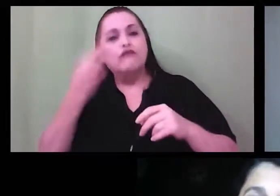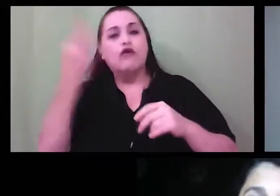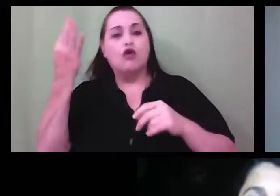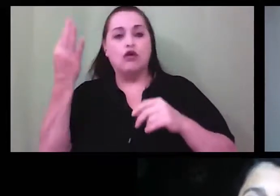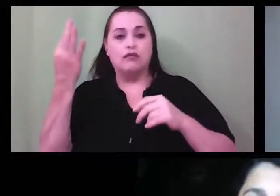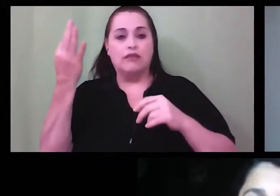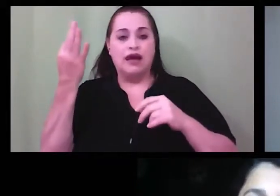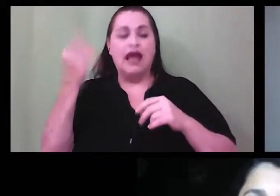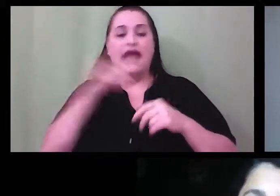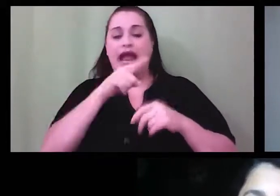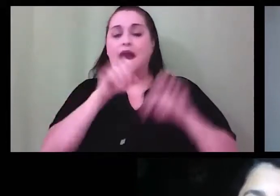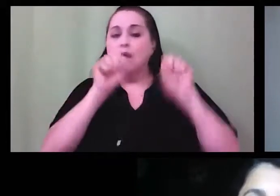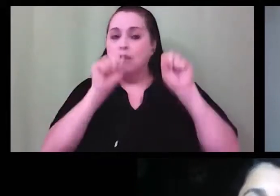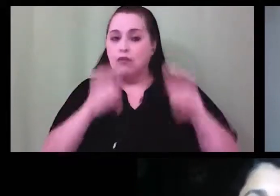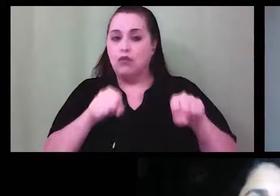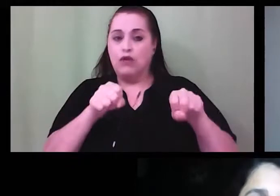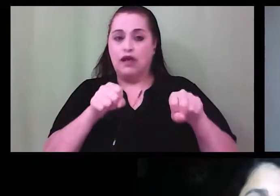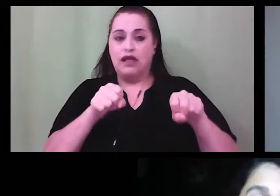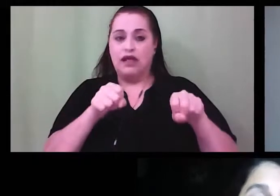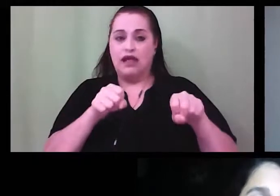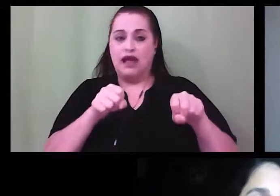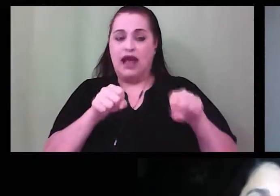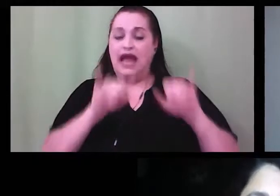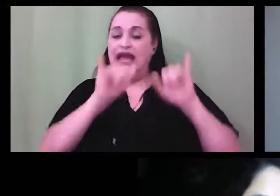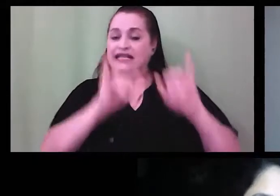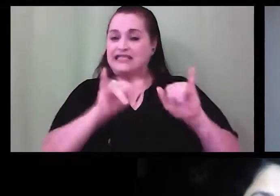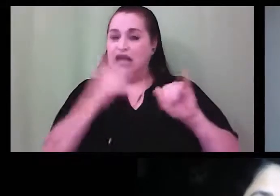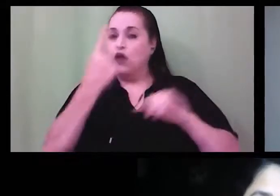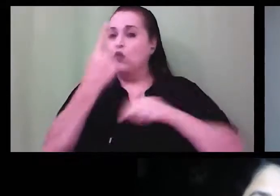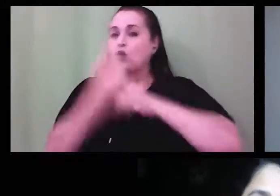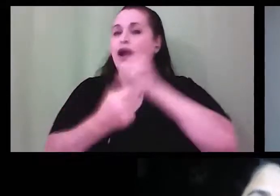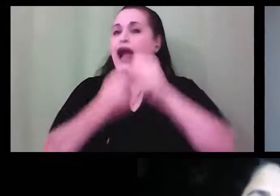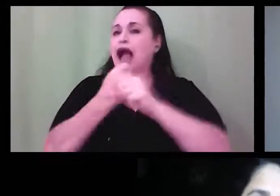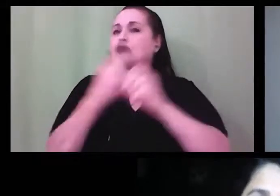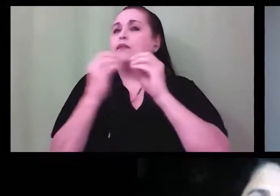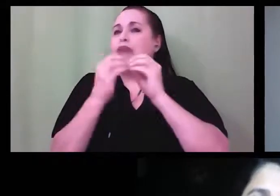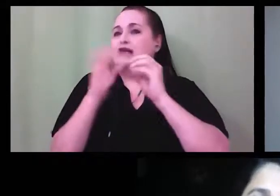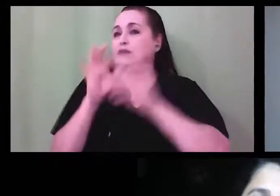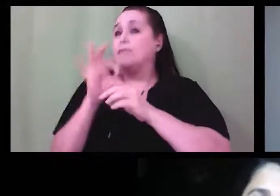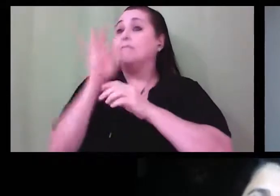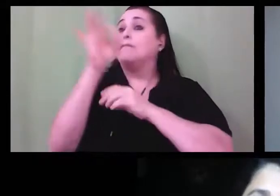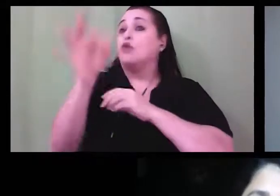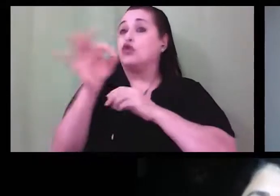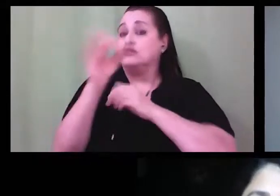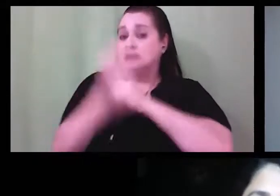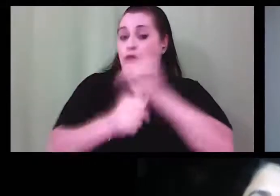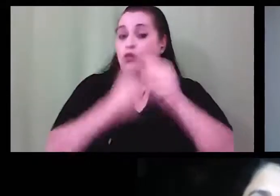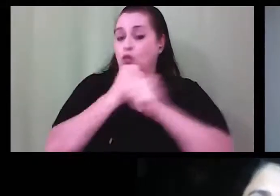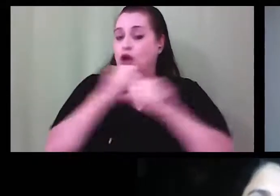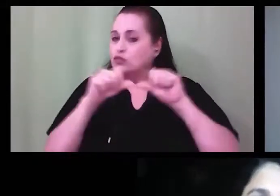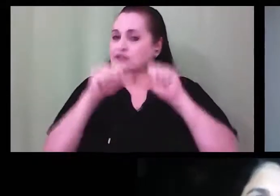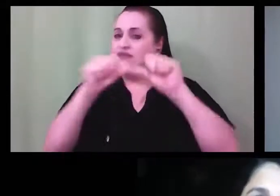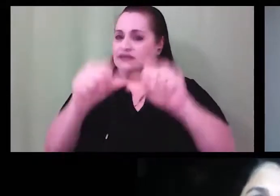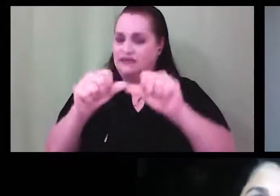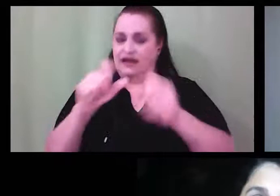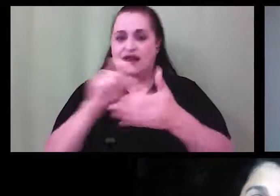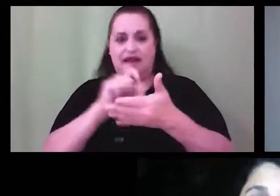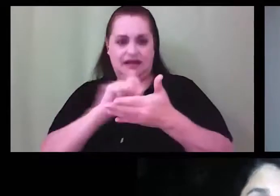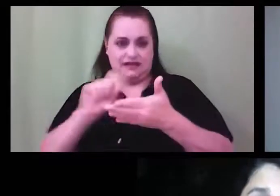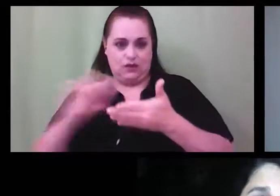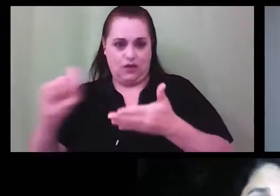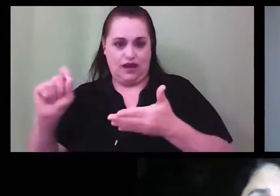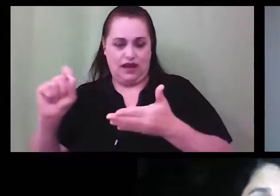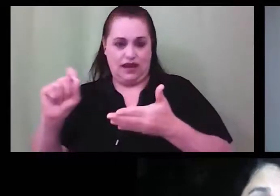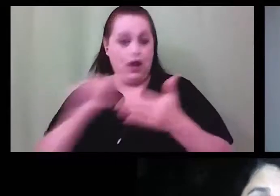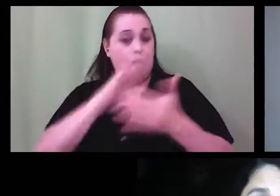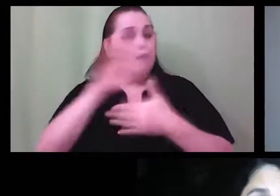en que él pudiera por lo menos estar un año más, o sea, que el próximo año él pudiera seguir en la escuela. Por